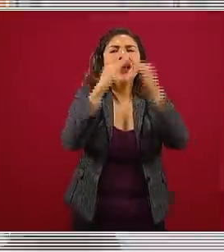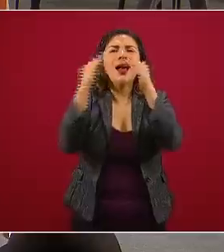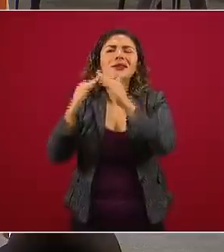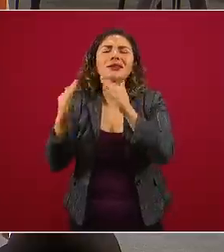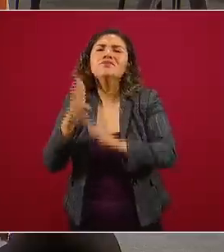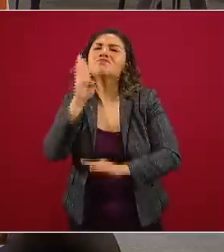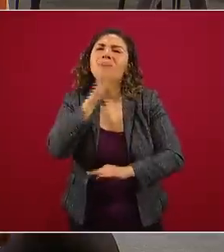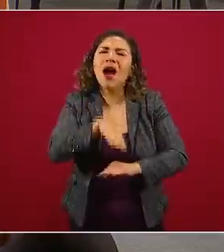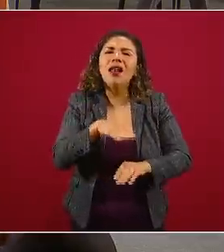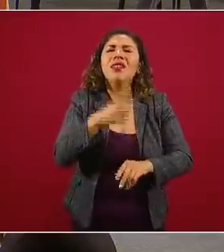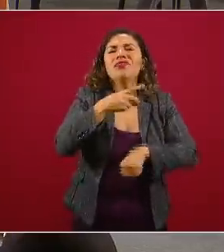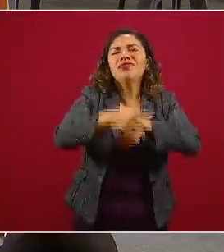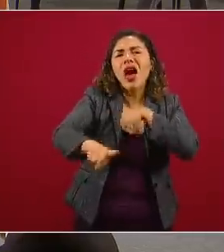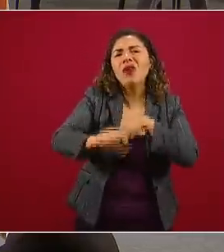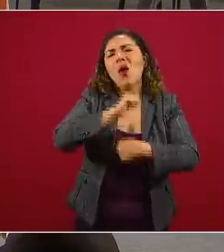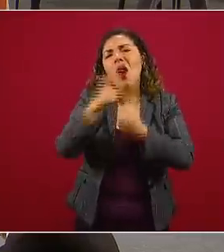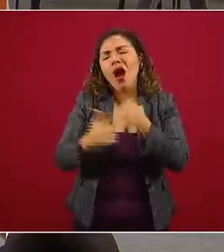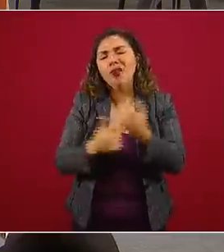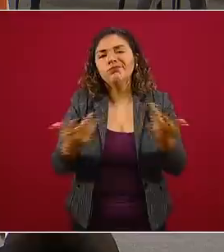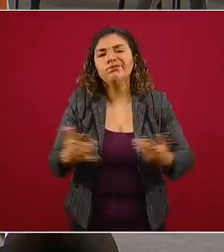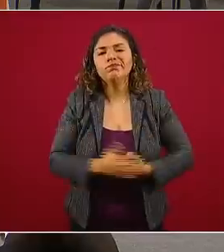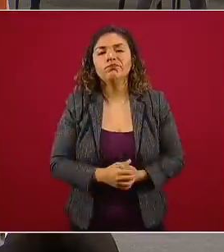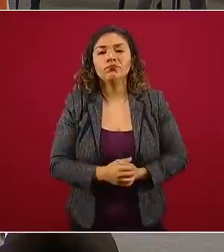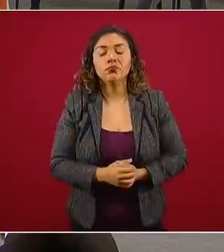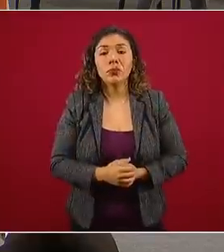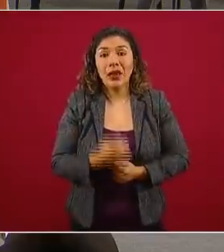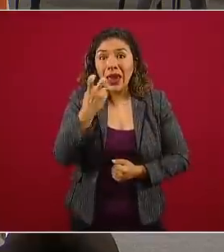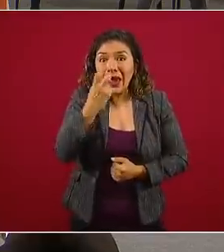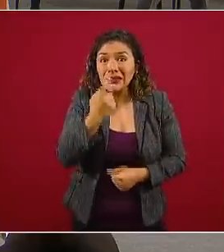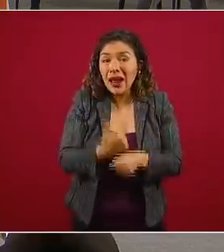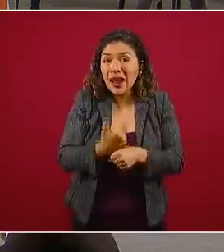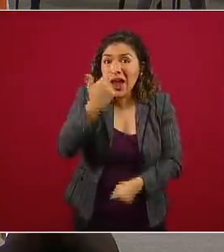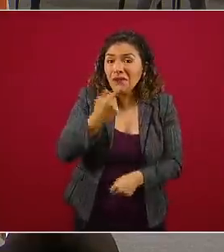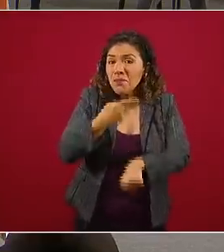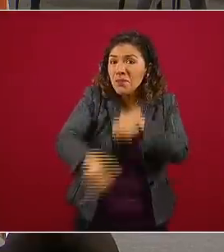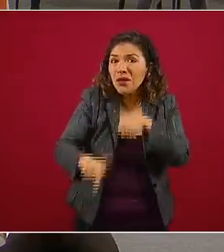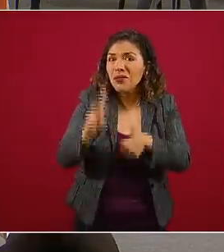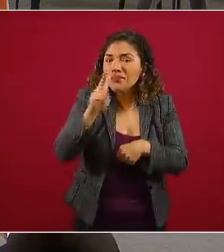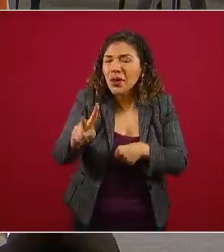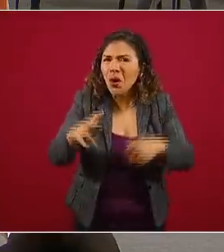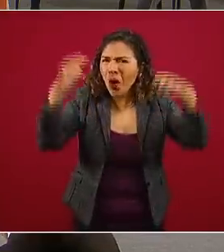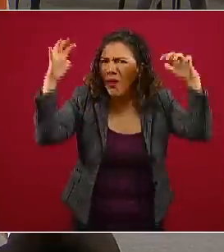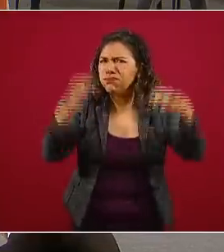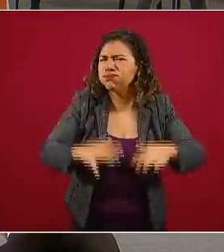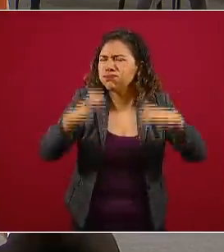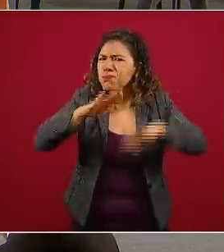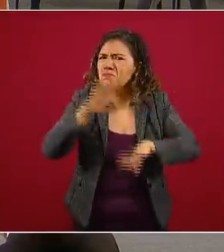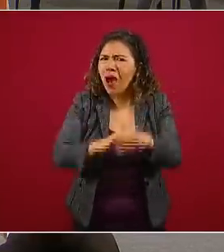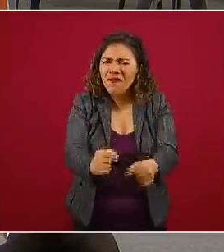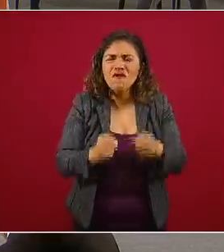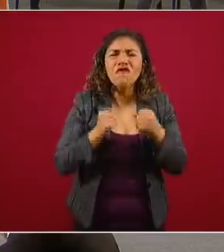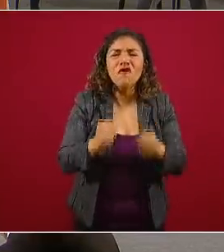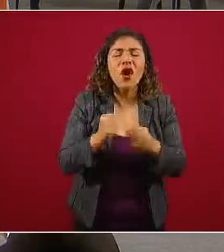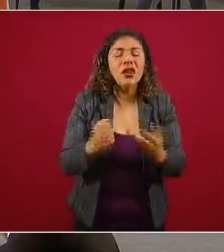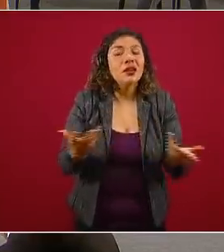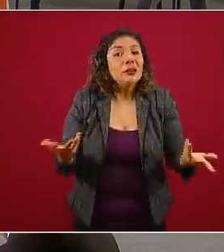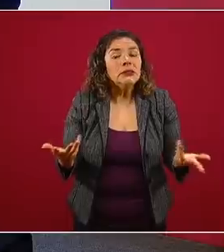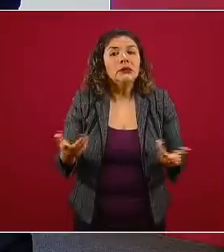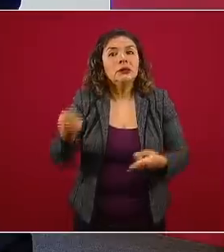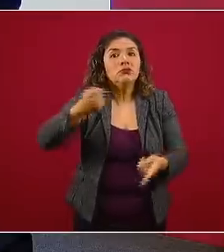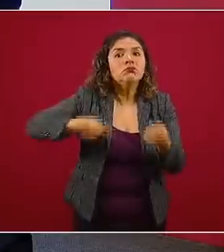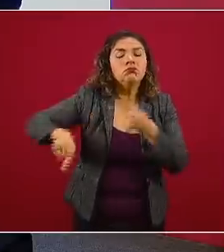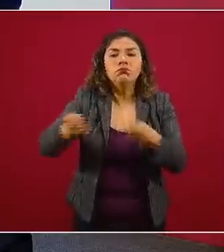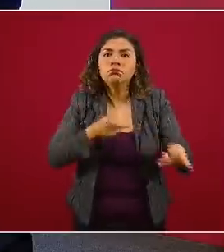pública la siguiente frente a este riesgo frente a estos grandes caudales de lluvia nuestros extraordinarios